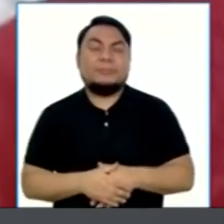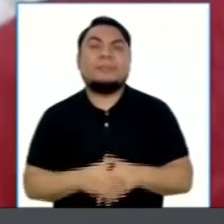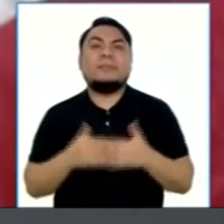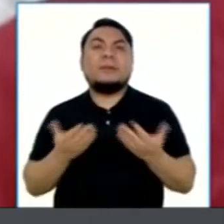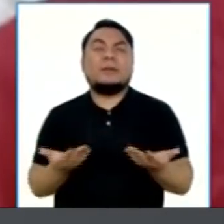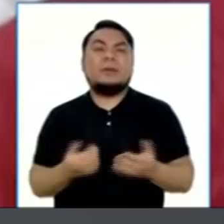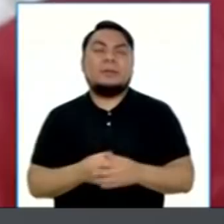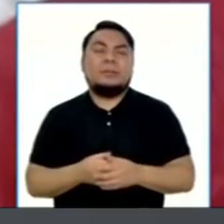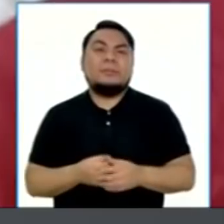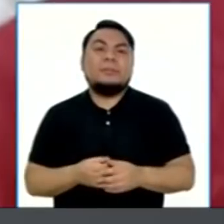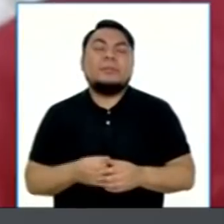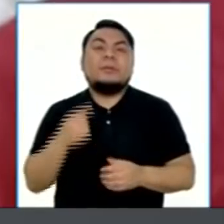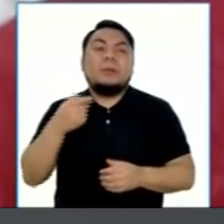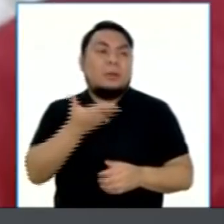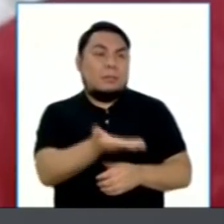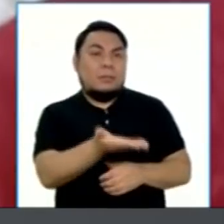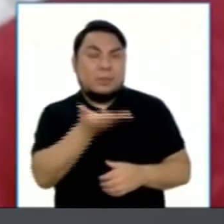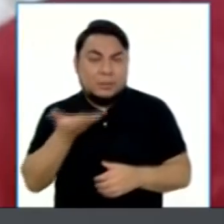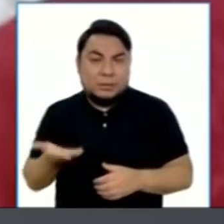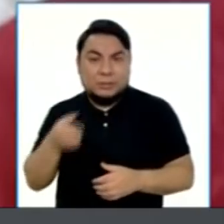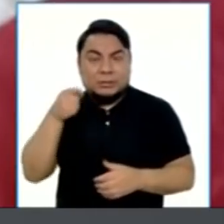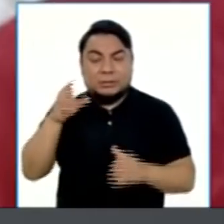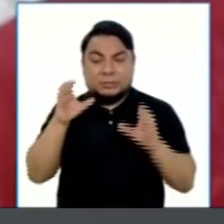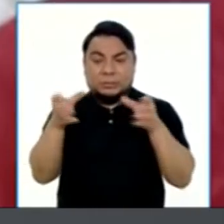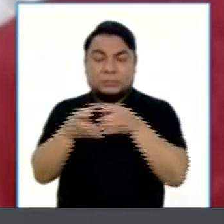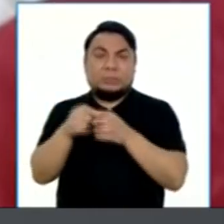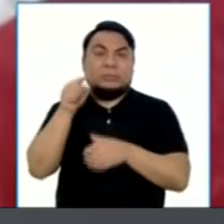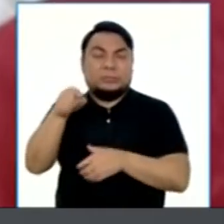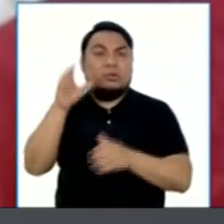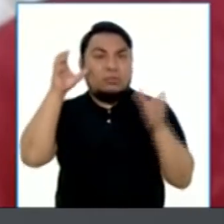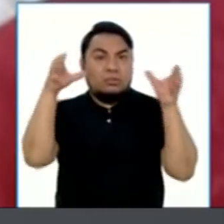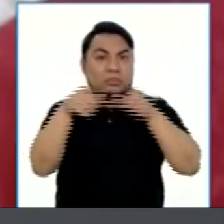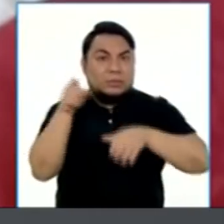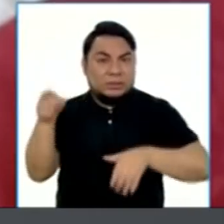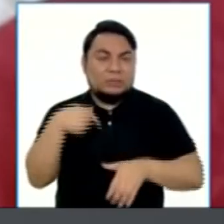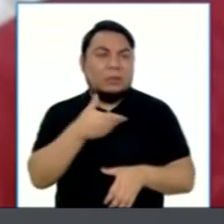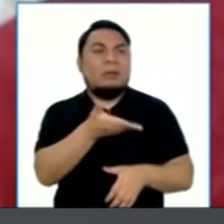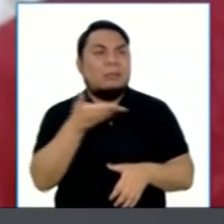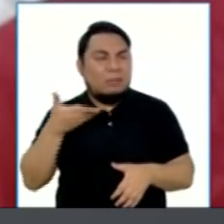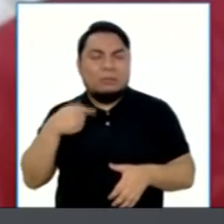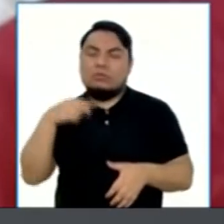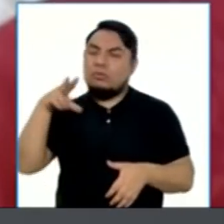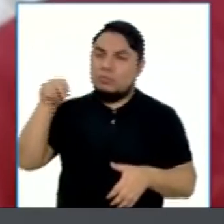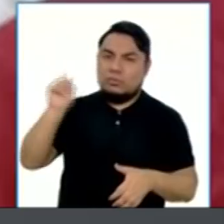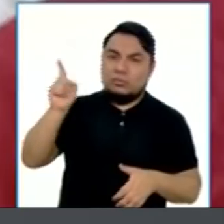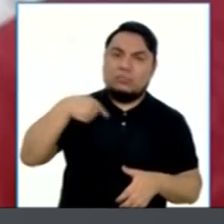a, por invitación de esa comisión al Congreso, ¿no?